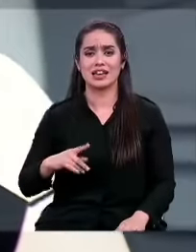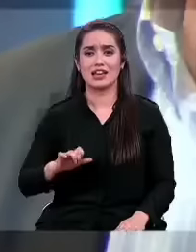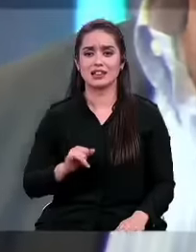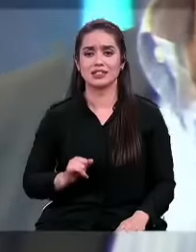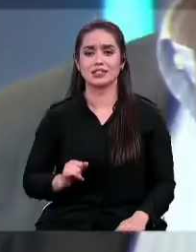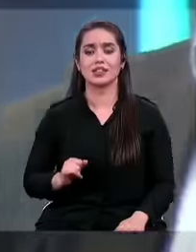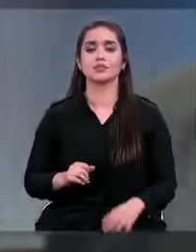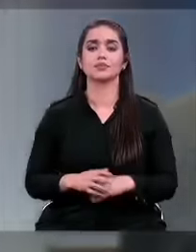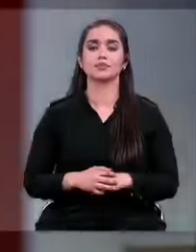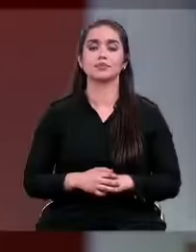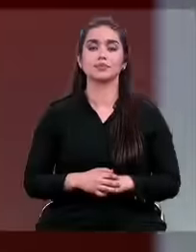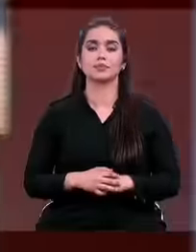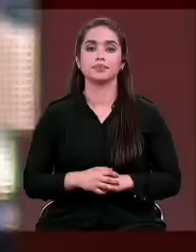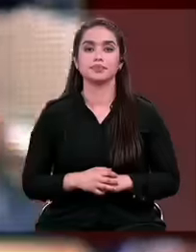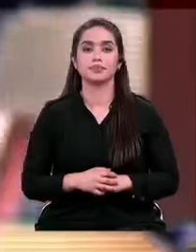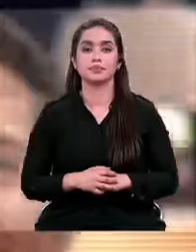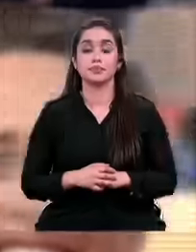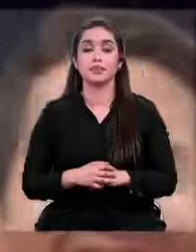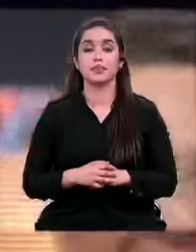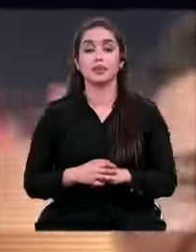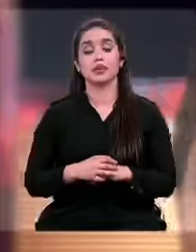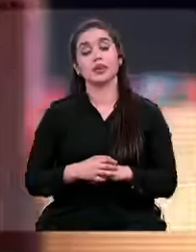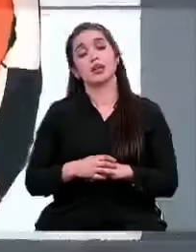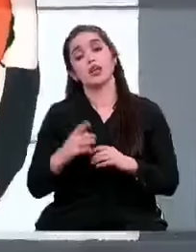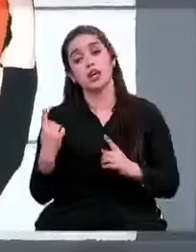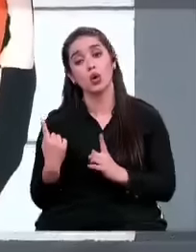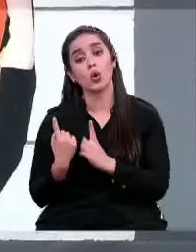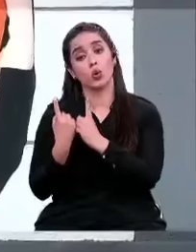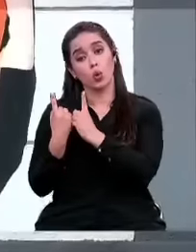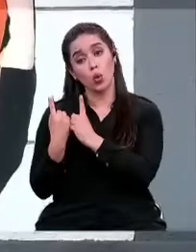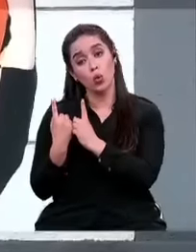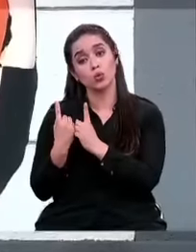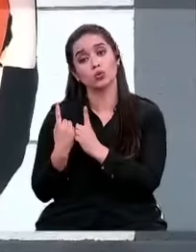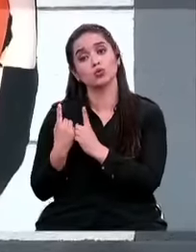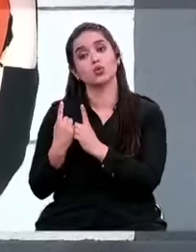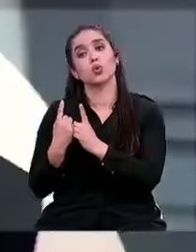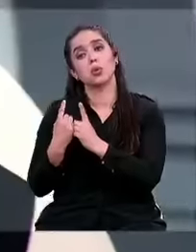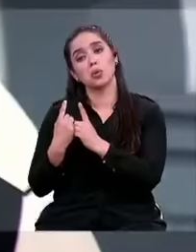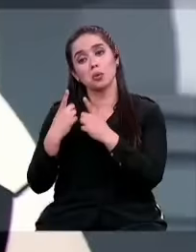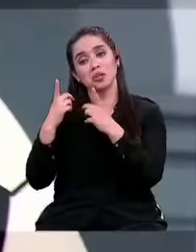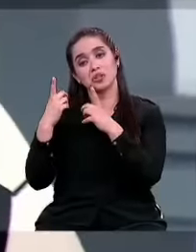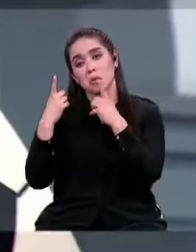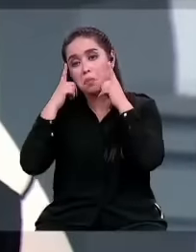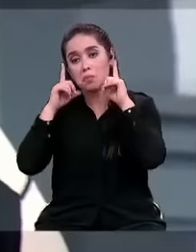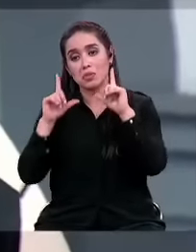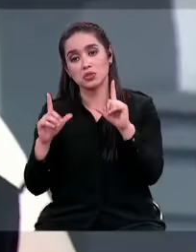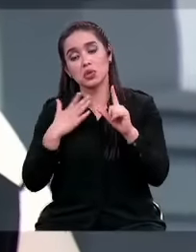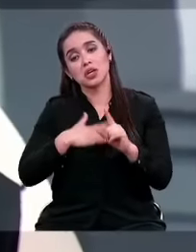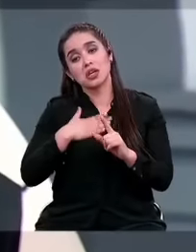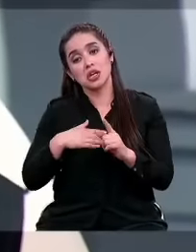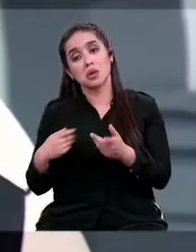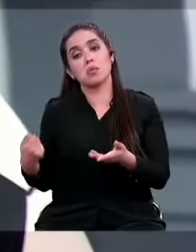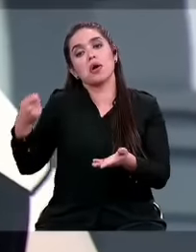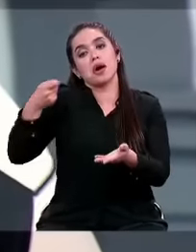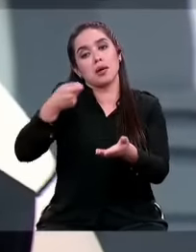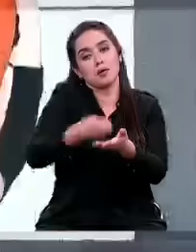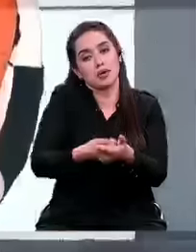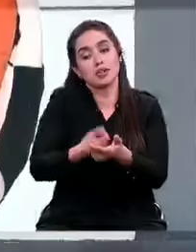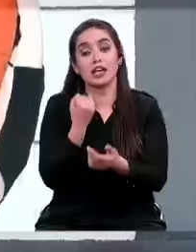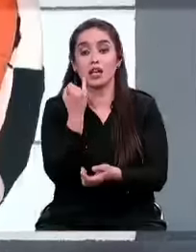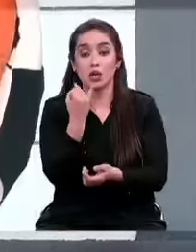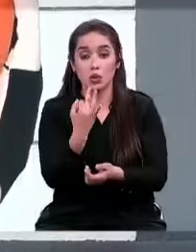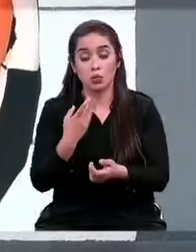Oye, ¿cuánto es la cifra, Phil? Y junto con nuestra mascota queremos entregar un granito de arena a esta hermosa campaña. Y la cifra